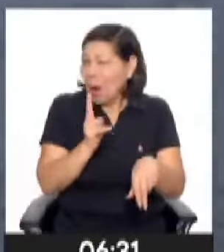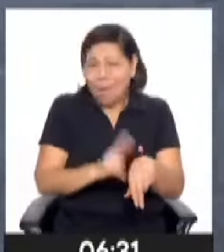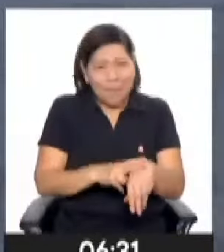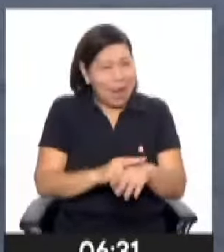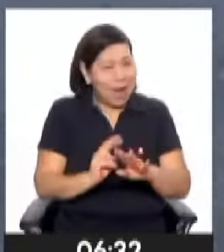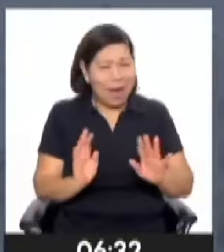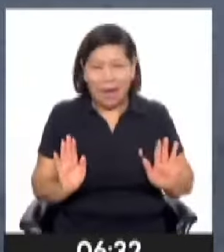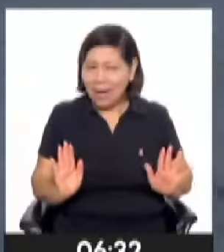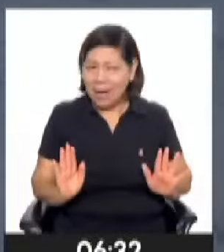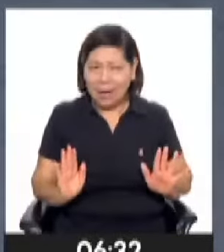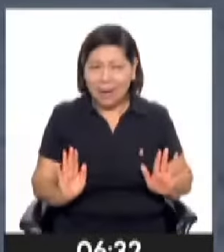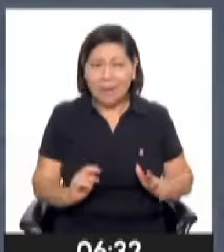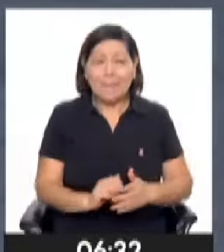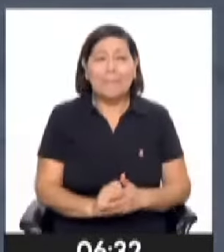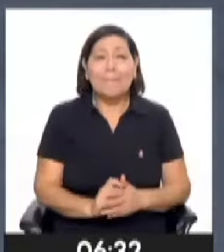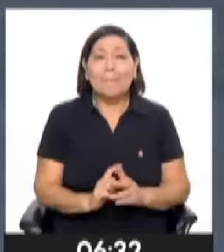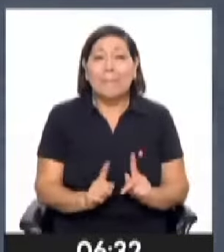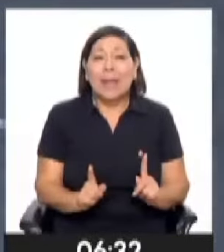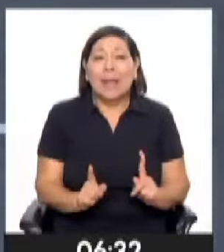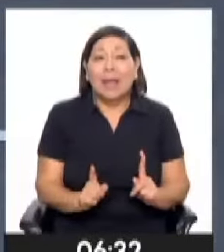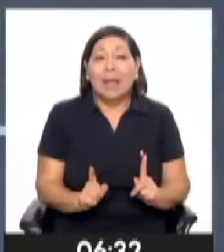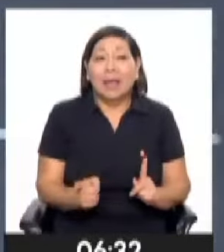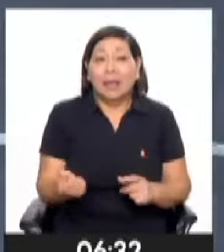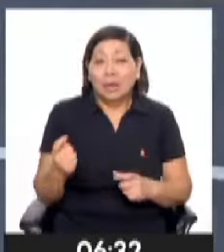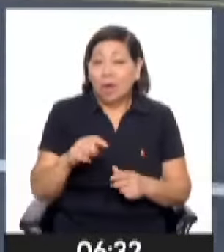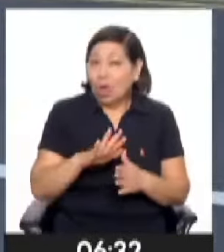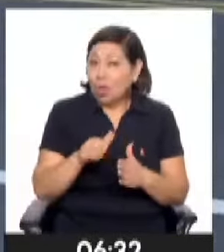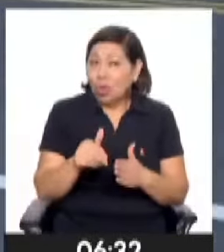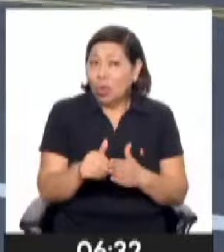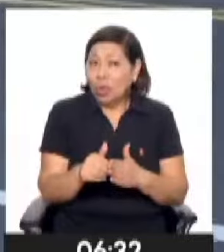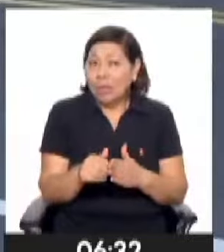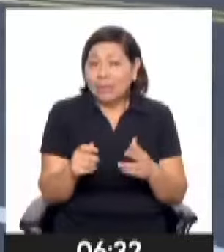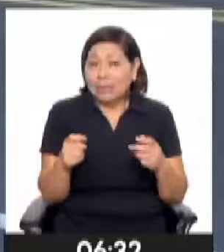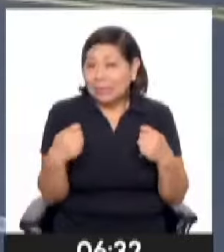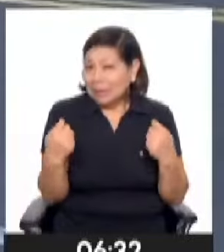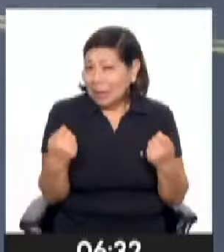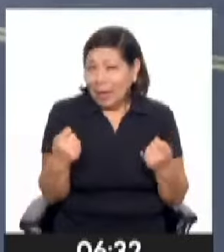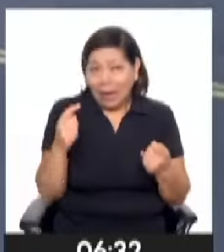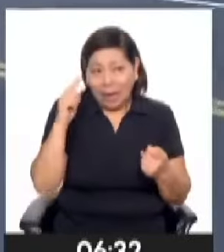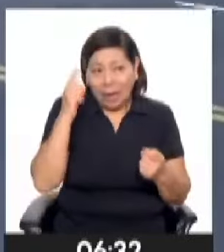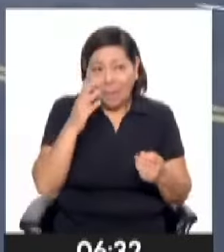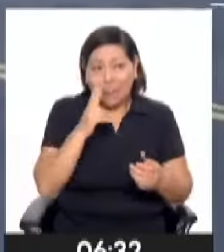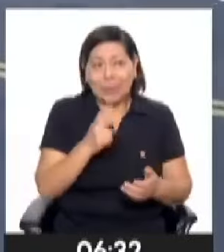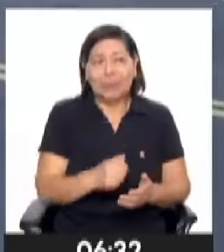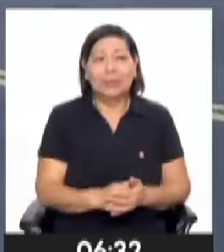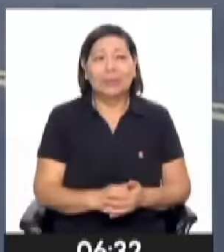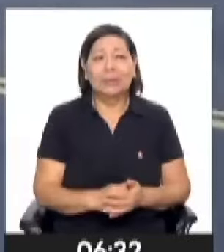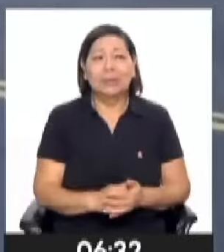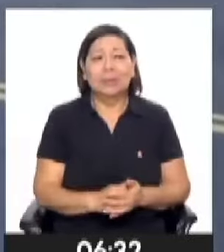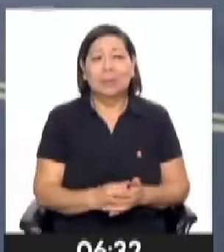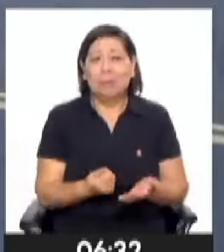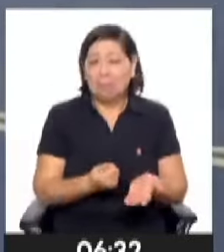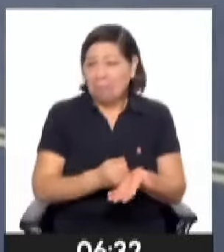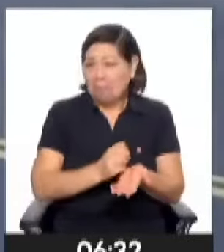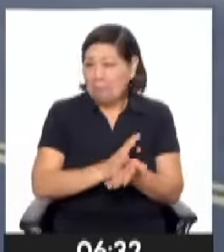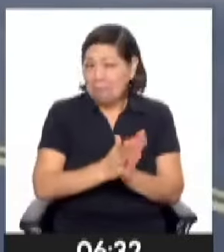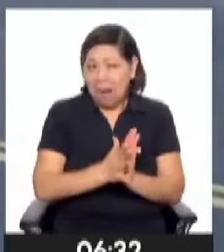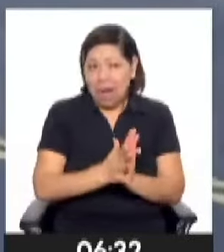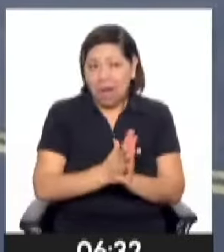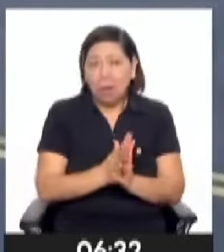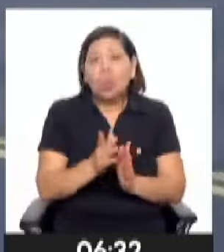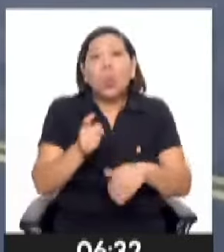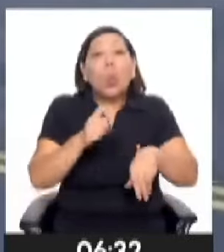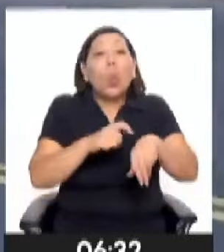cívico patriótico, ser parte de todas las festividades por el aniversario de la patria de manera gratuita. Solo